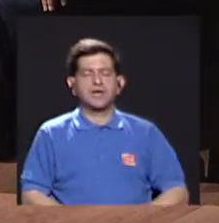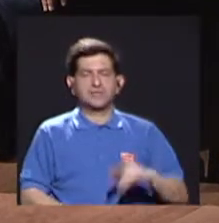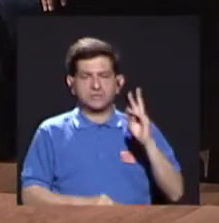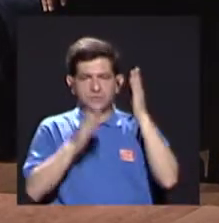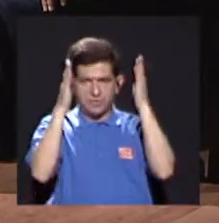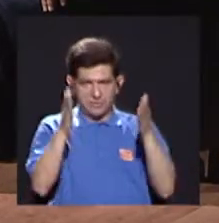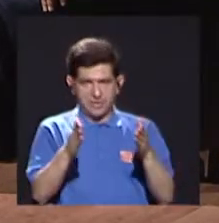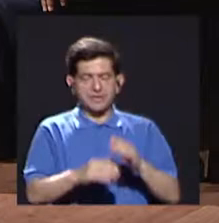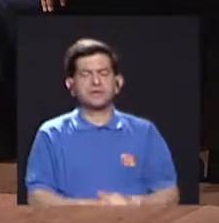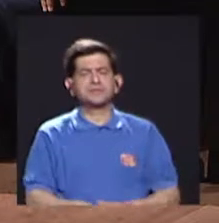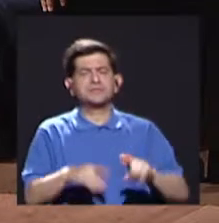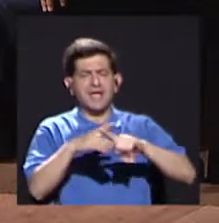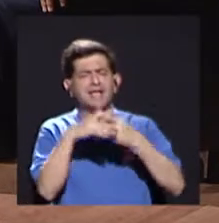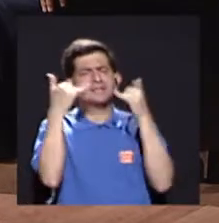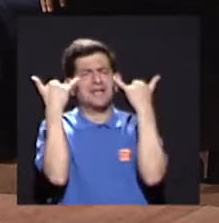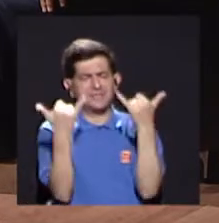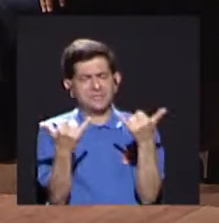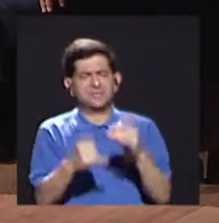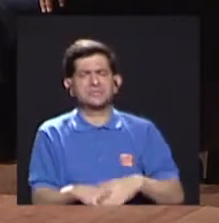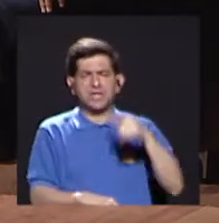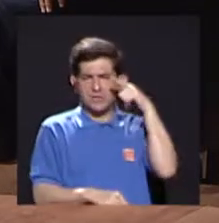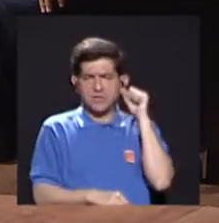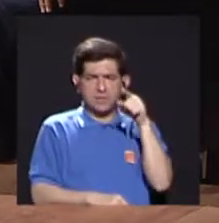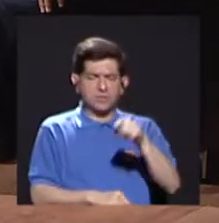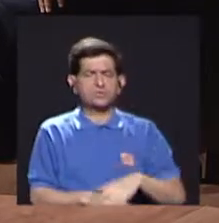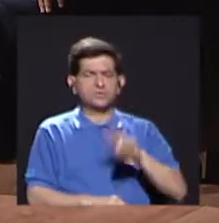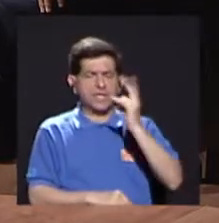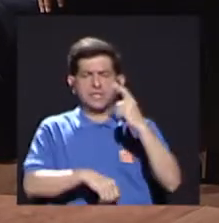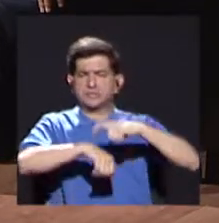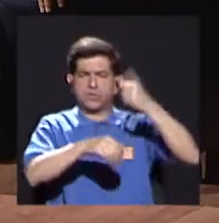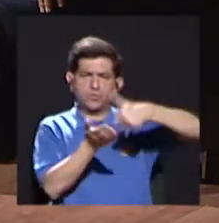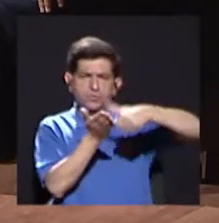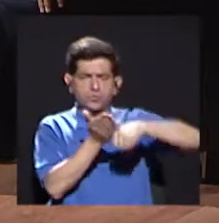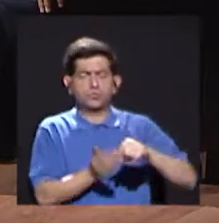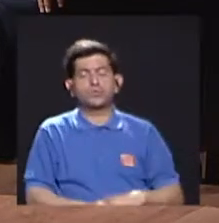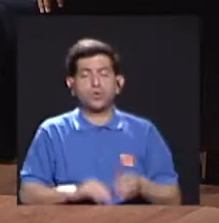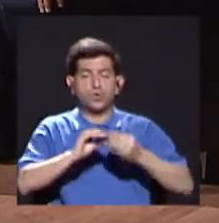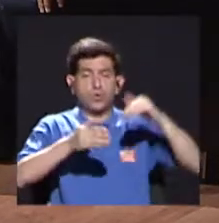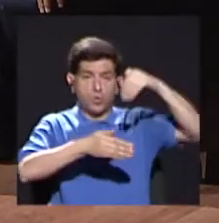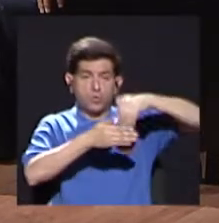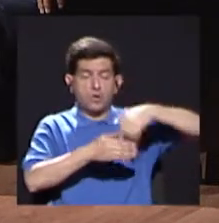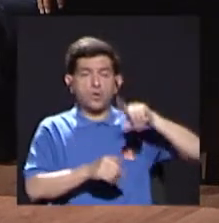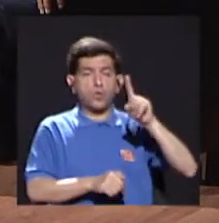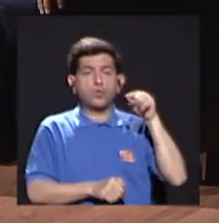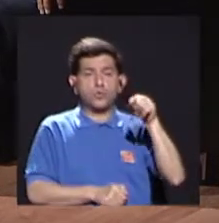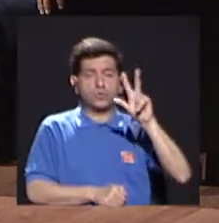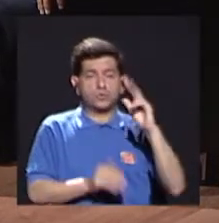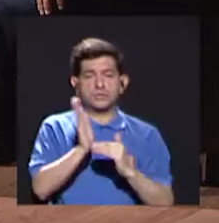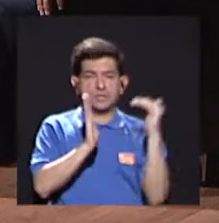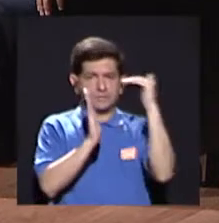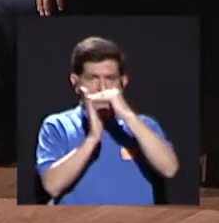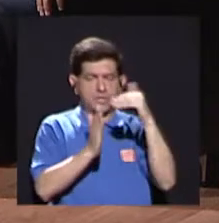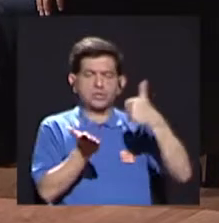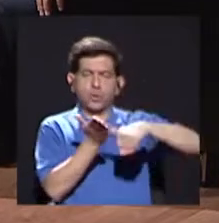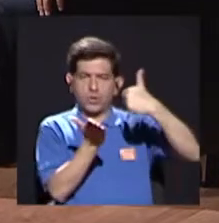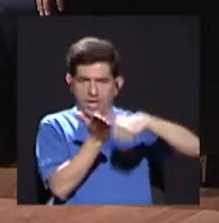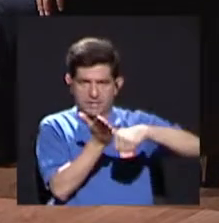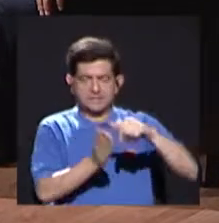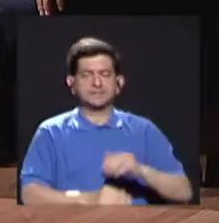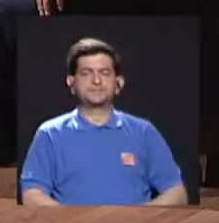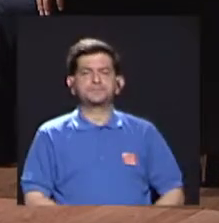donde guillermo para entrar en materia usted llegó al gobierno en segunda ronda con una cifra récord de 1.3 millones de votos